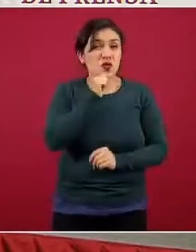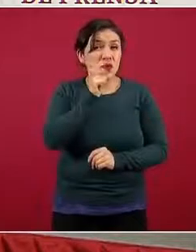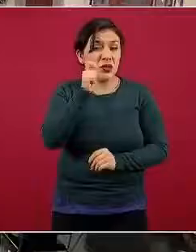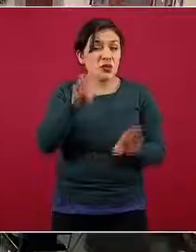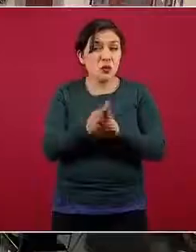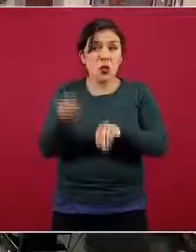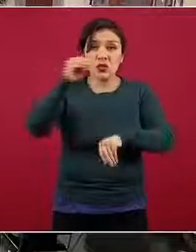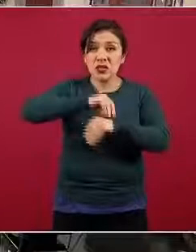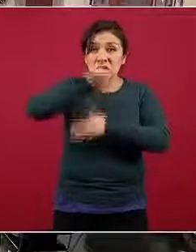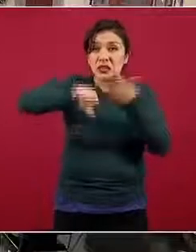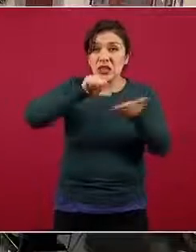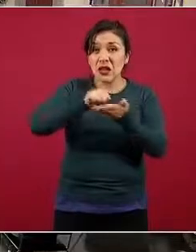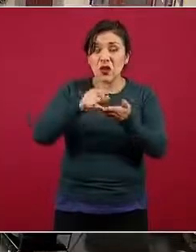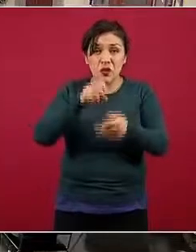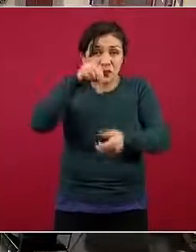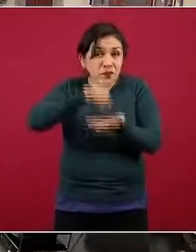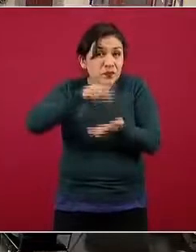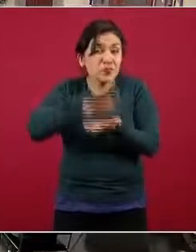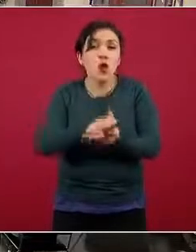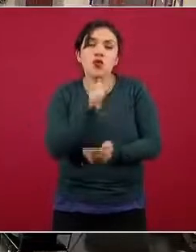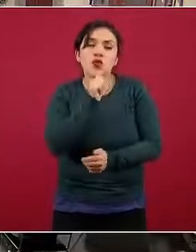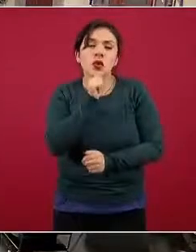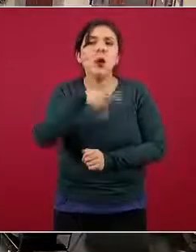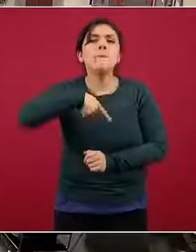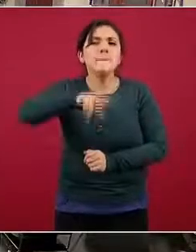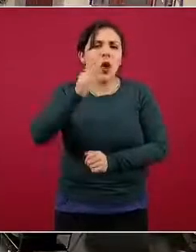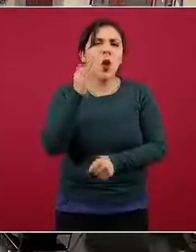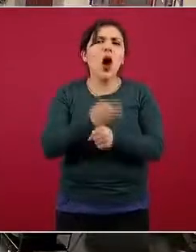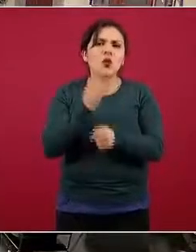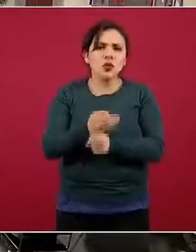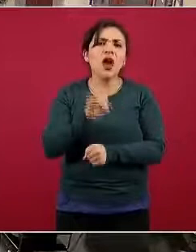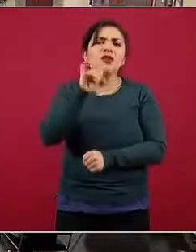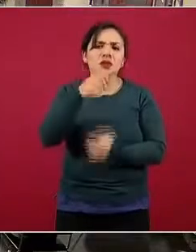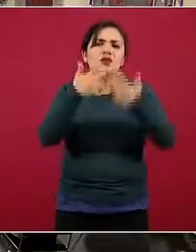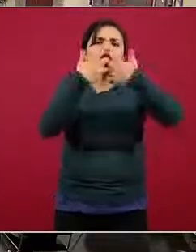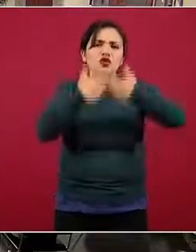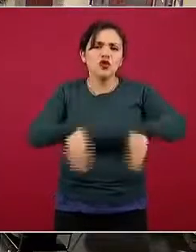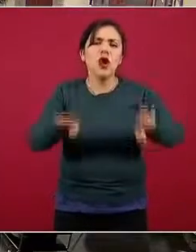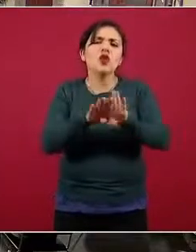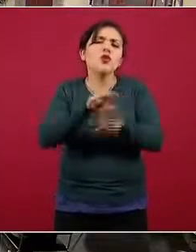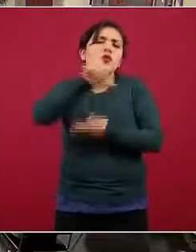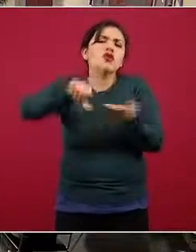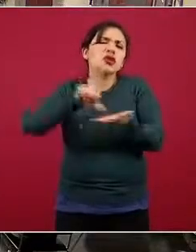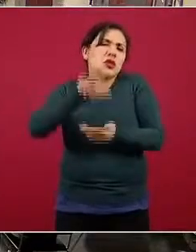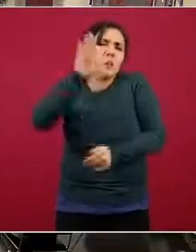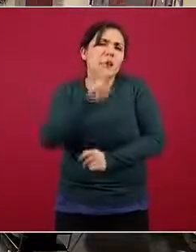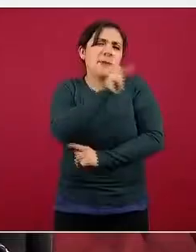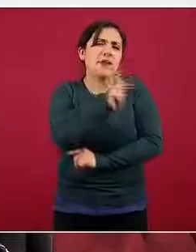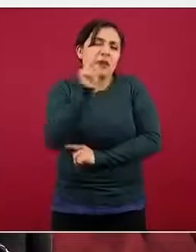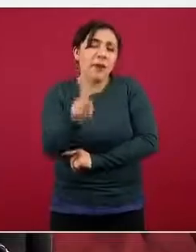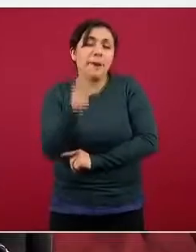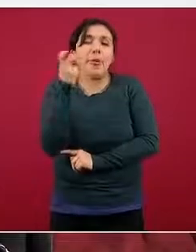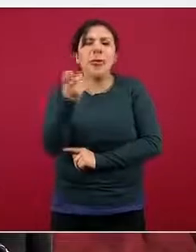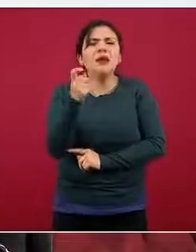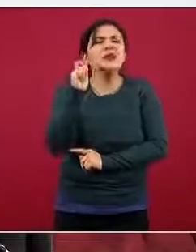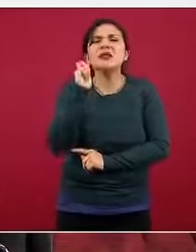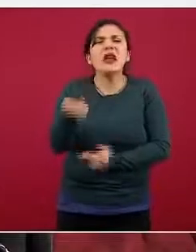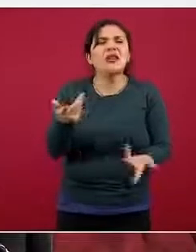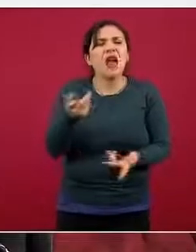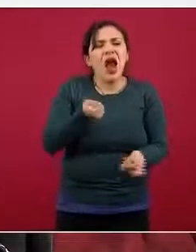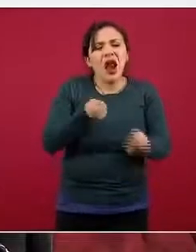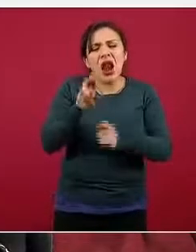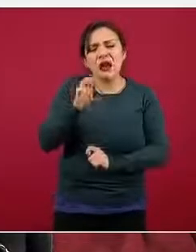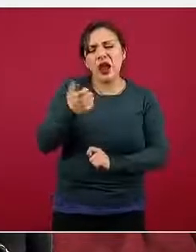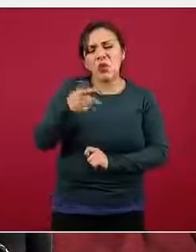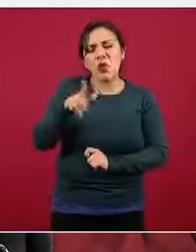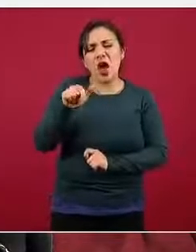centro regulador totalmente establecido, pero que actualmente están funcionando como centros reguladores. Y lo que quiere decir la regulación